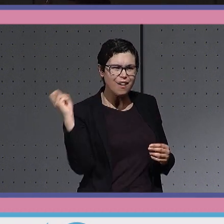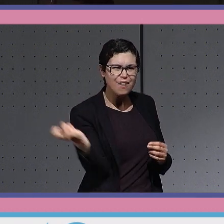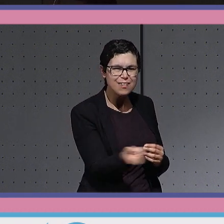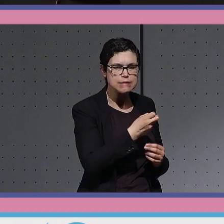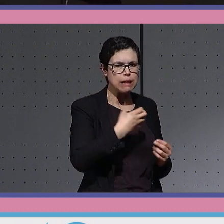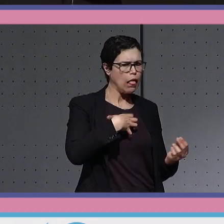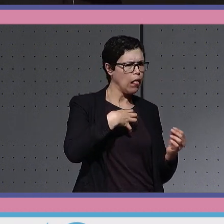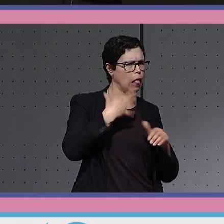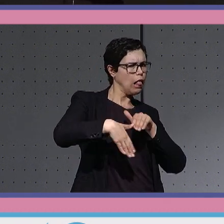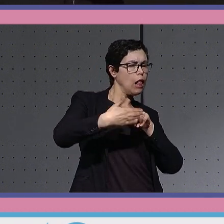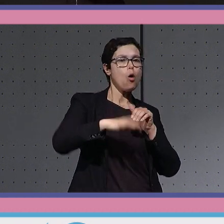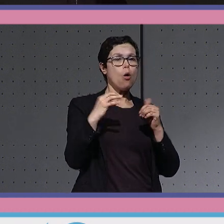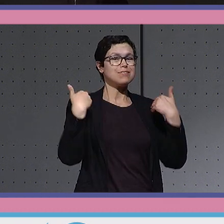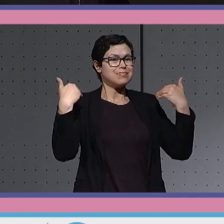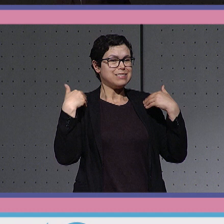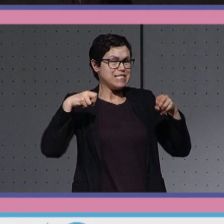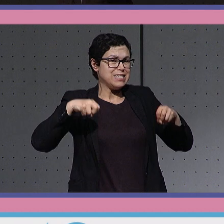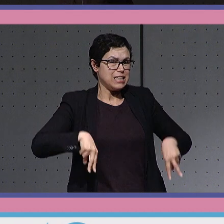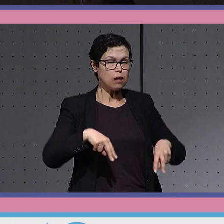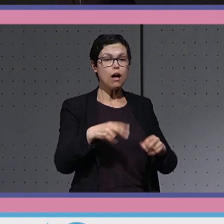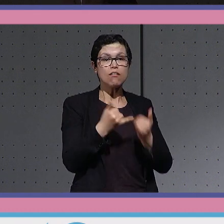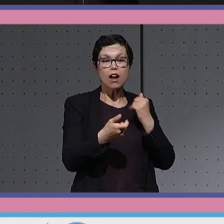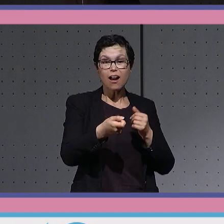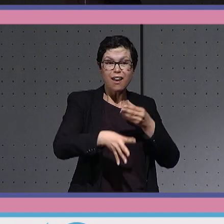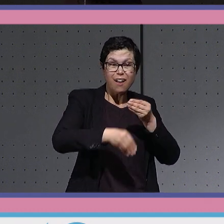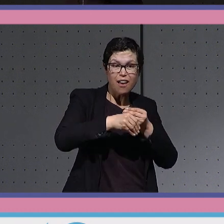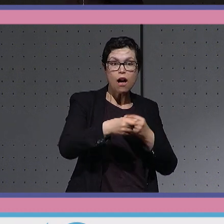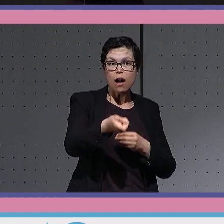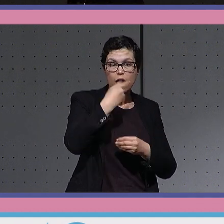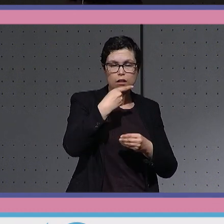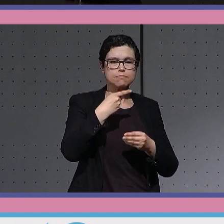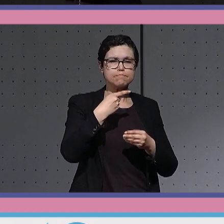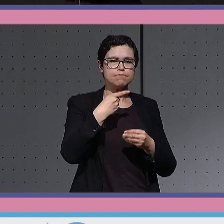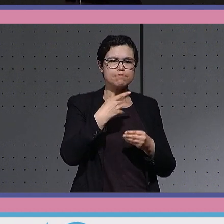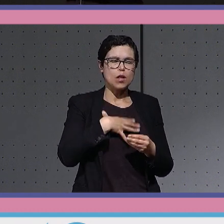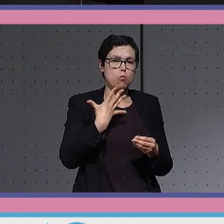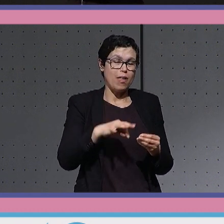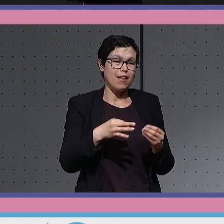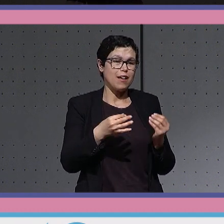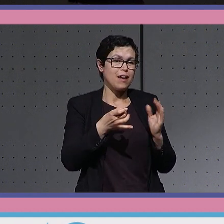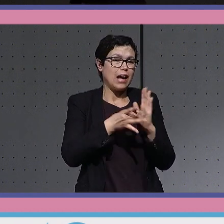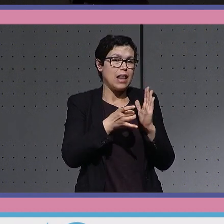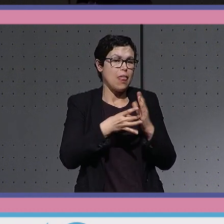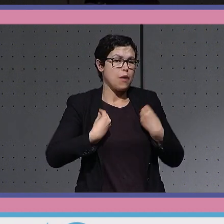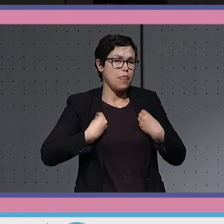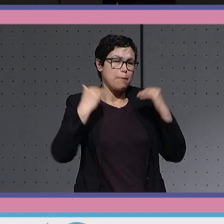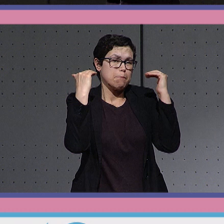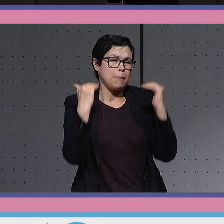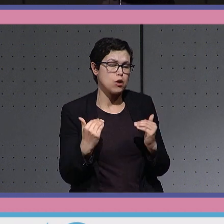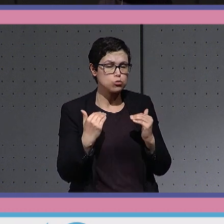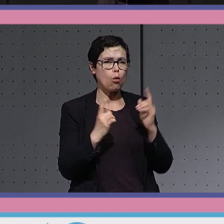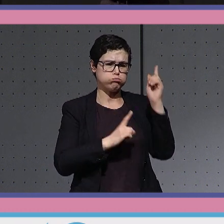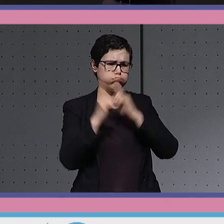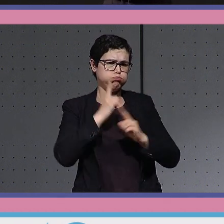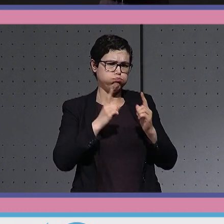hacer ejercicio, puede suponer un aumento mayor de la disminución en calidad de vida, de la disminución en esperanza de vida y problemas